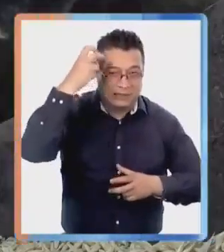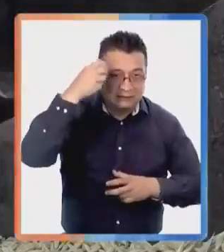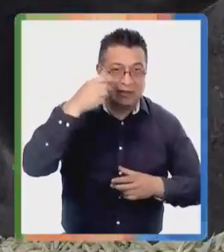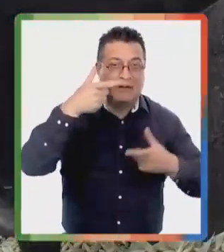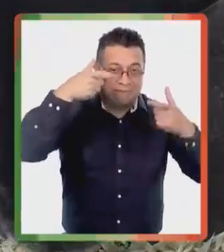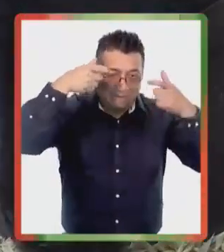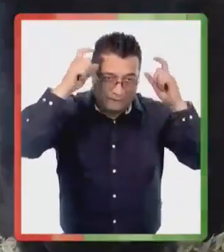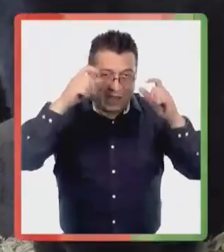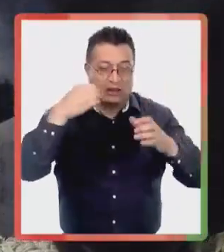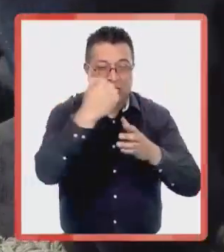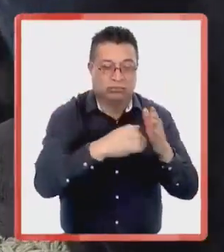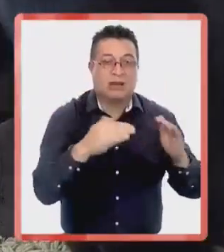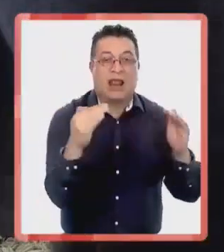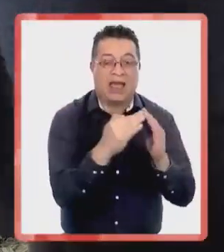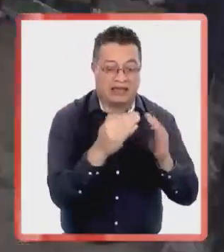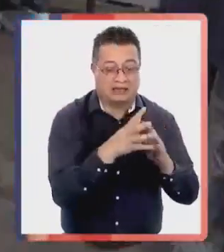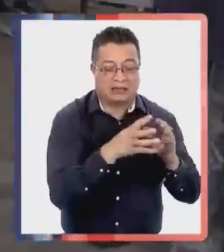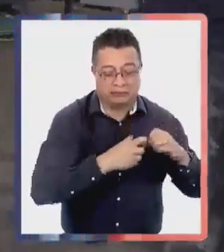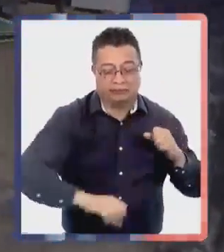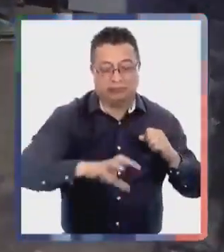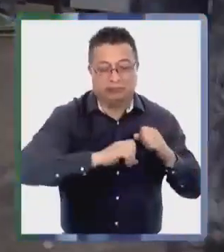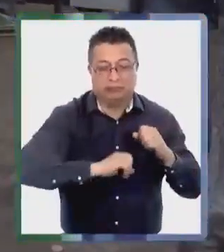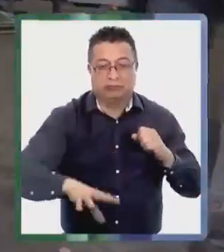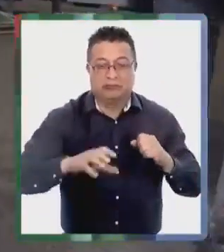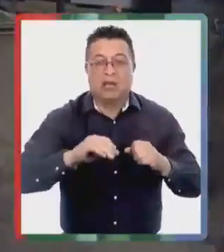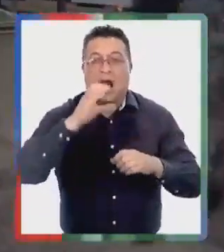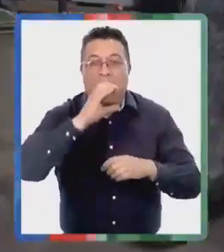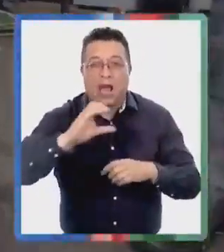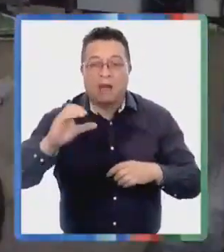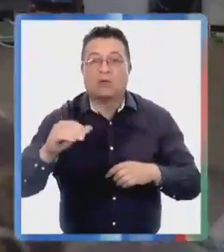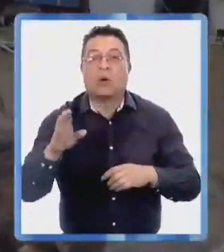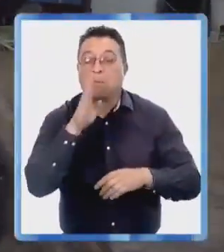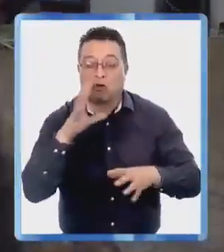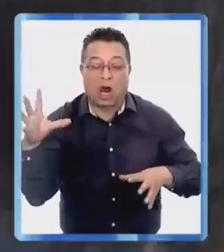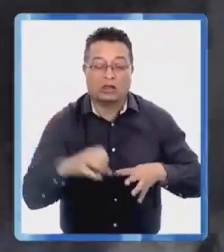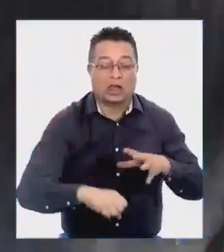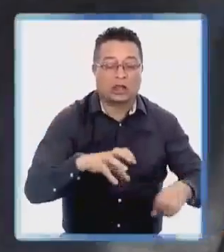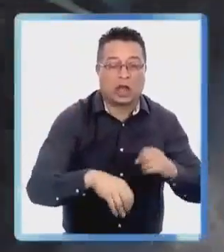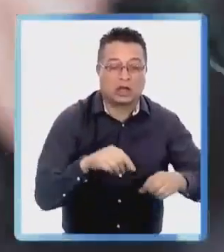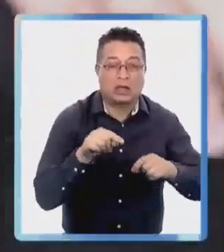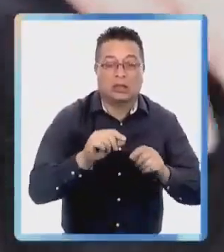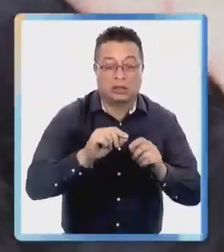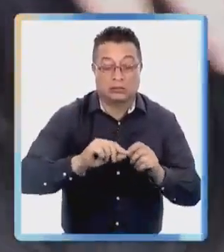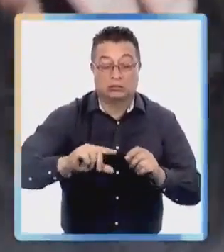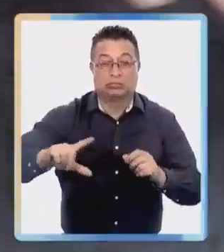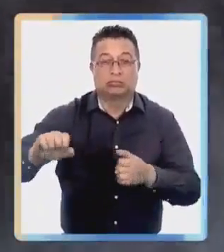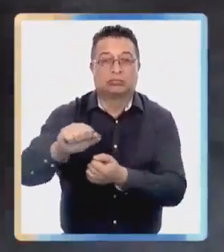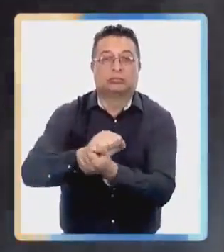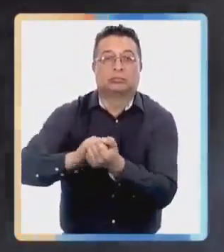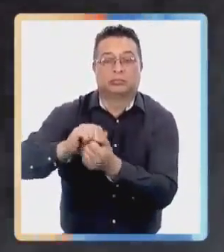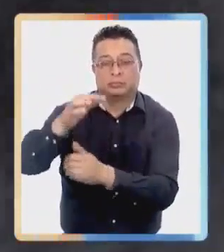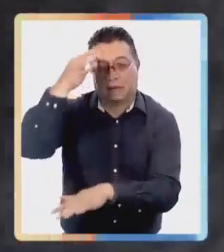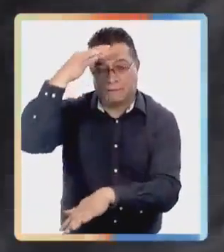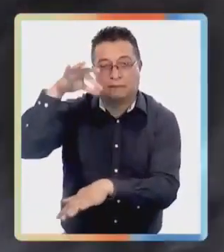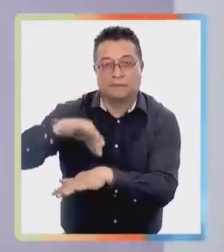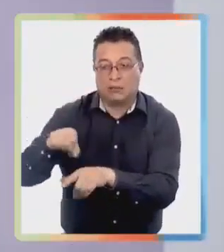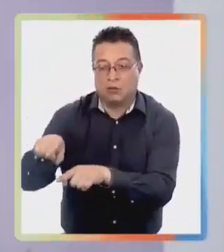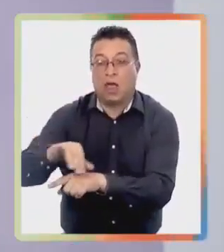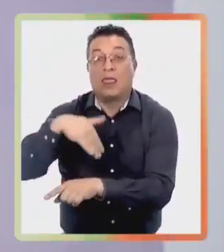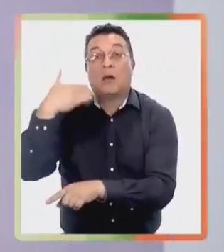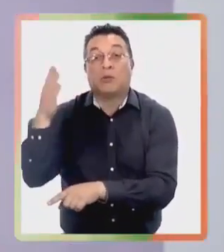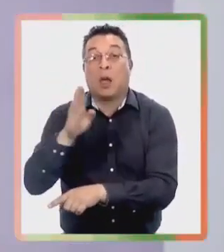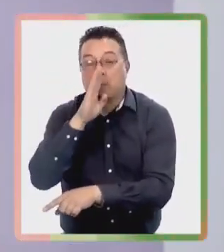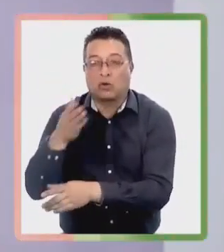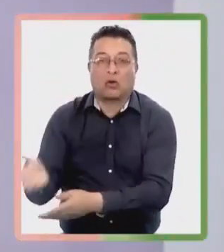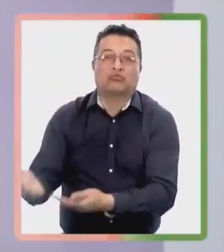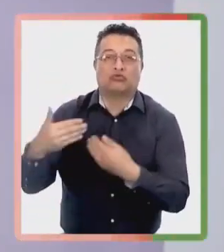que se realizan en los mismos hogares, principalmente en zonas rurales. Es ahí donde comienza el ciclo de transmisión y por esto desde